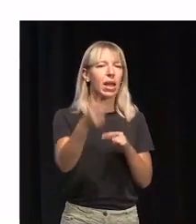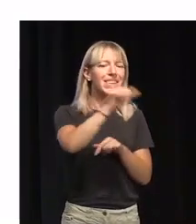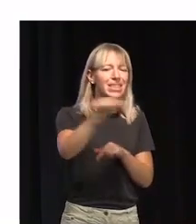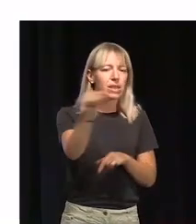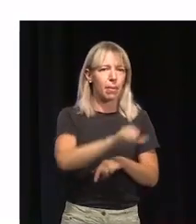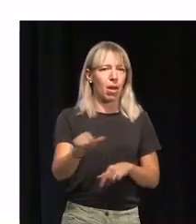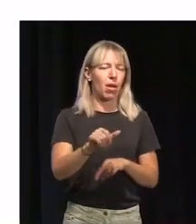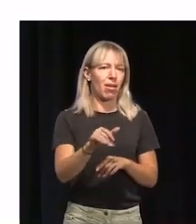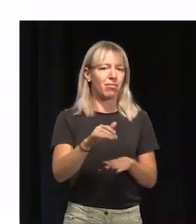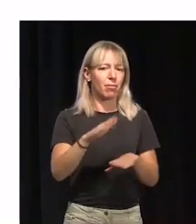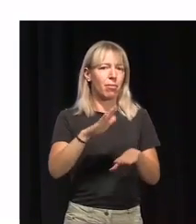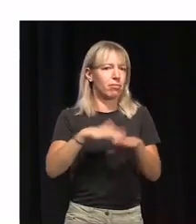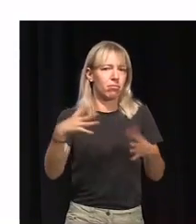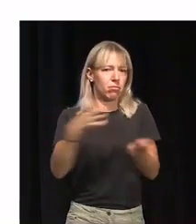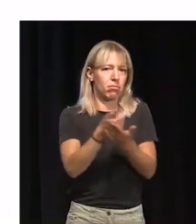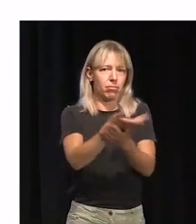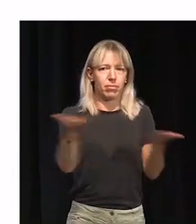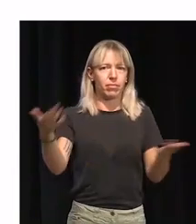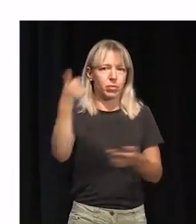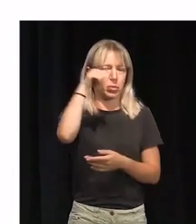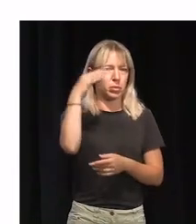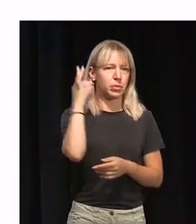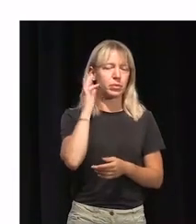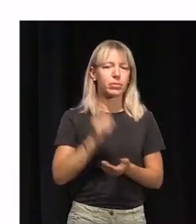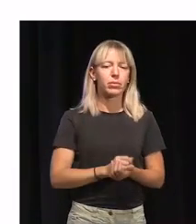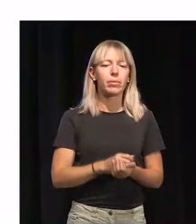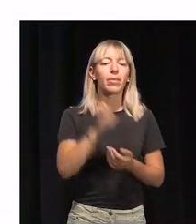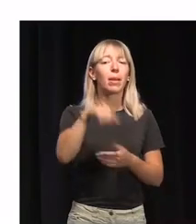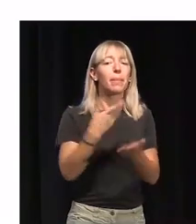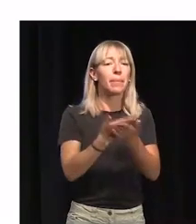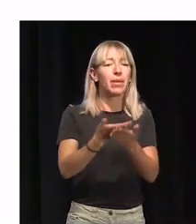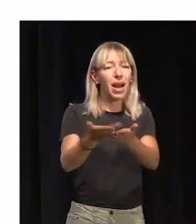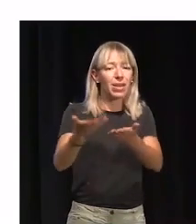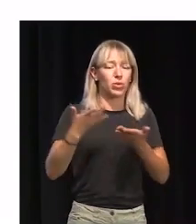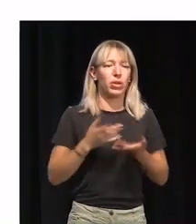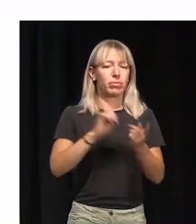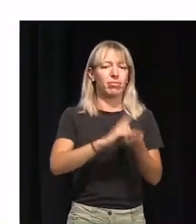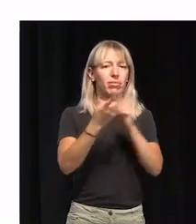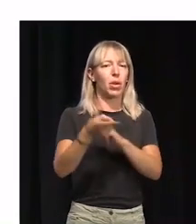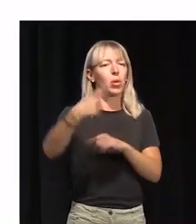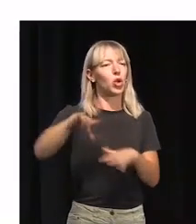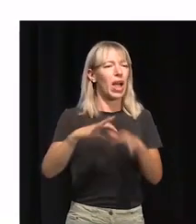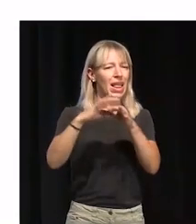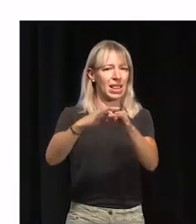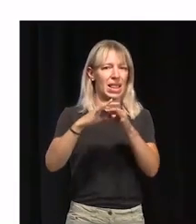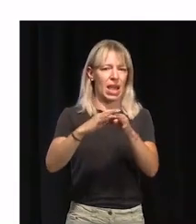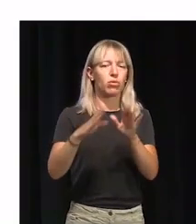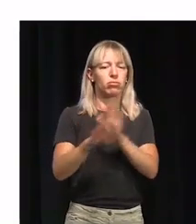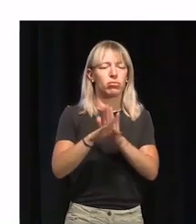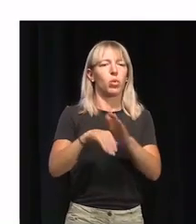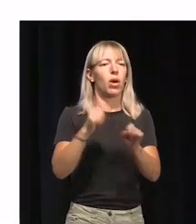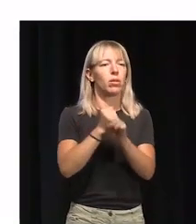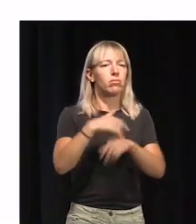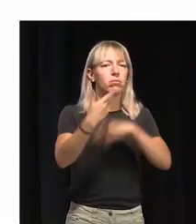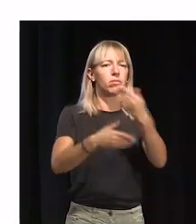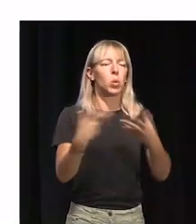semanal, para todos vosotros. Y, por supuesto, también os pedimos a que nos ayudaseis, a que os convirtieseis en nuestros aliados para seguir trabajando